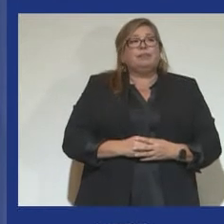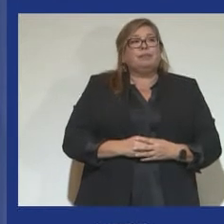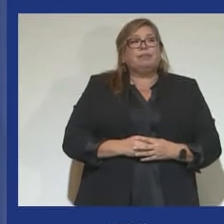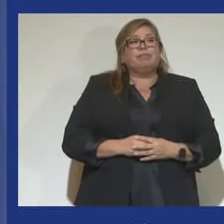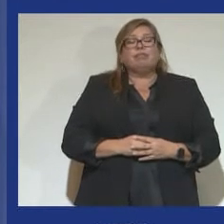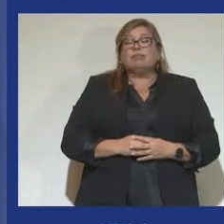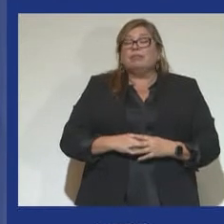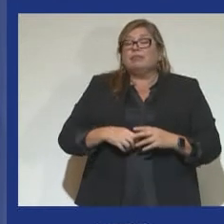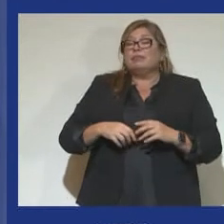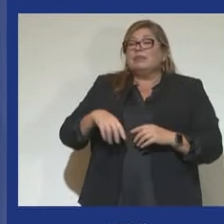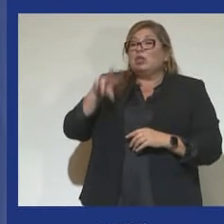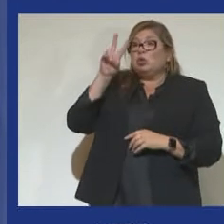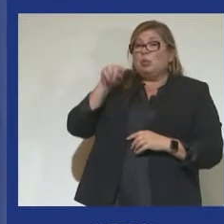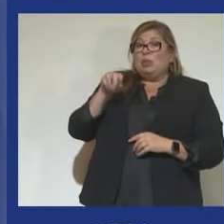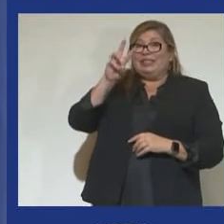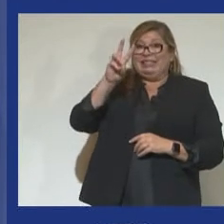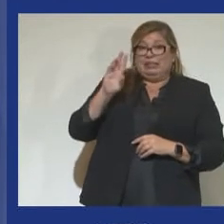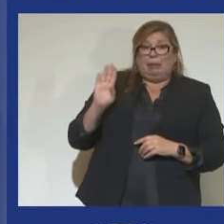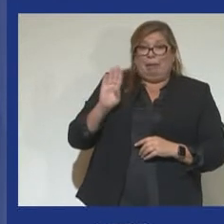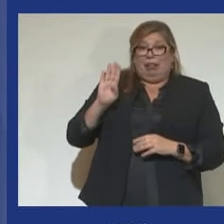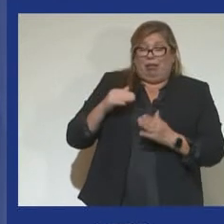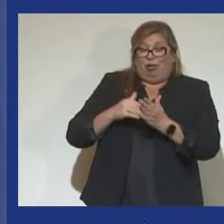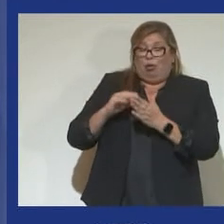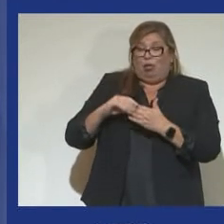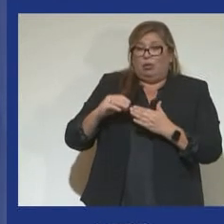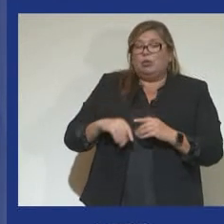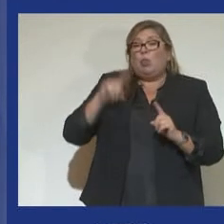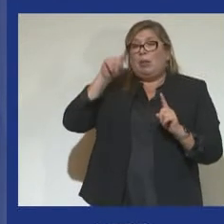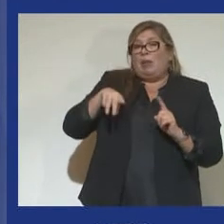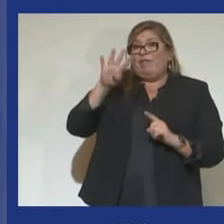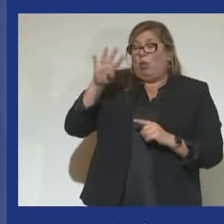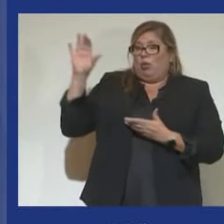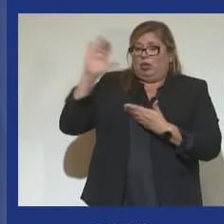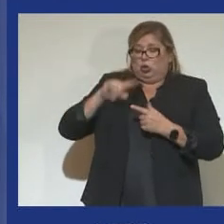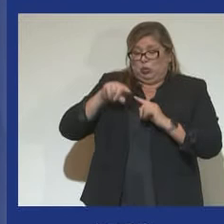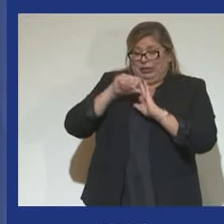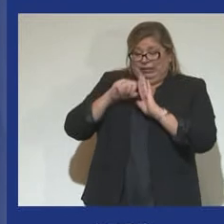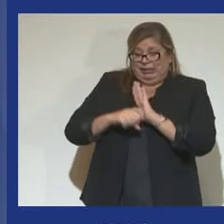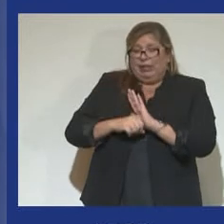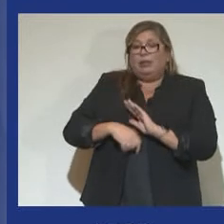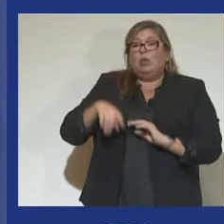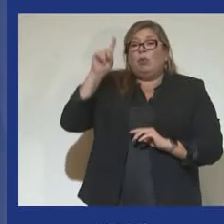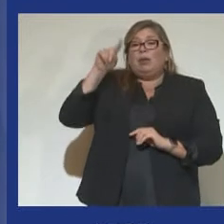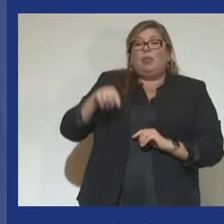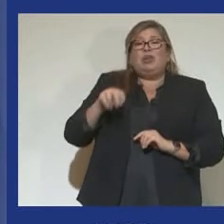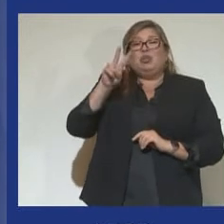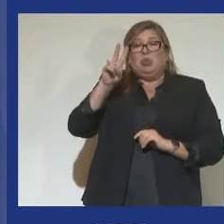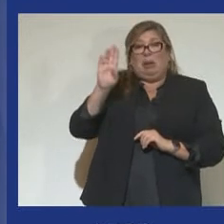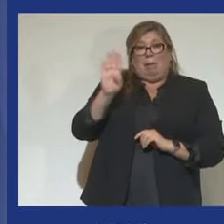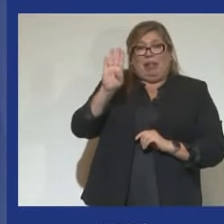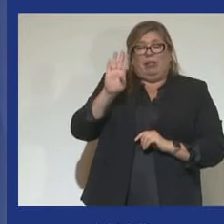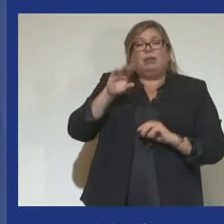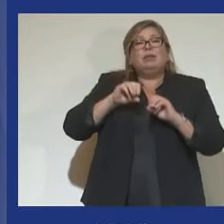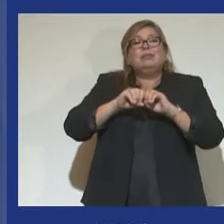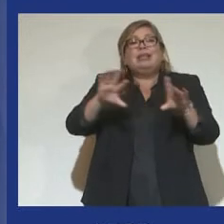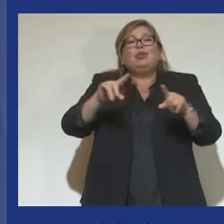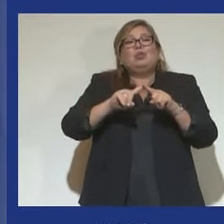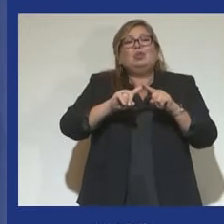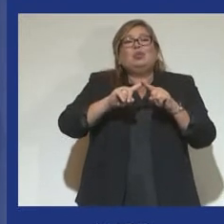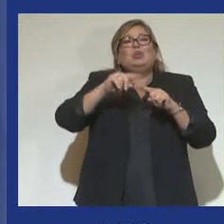recibirlo son 2.600 millones de dólares 1.4 al estado y el resto va a